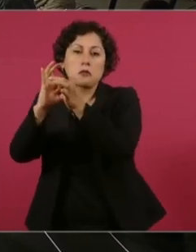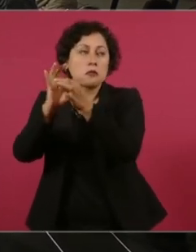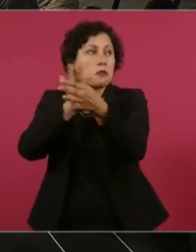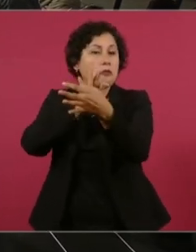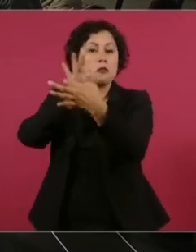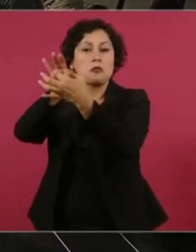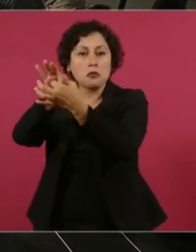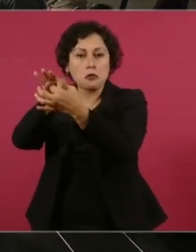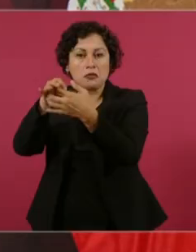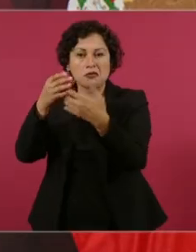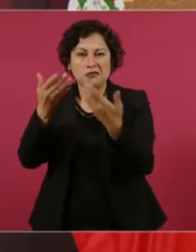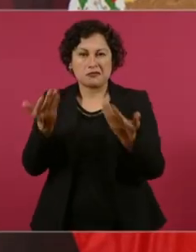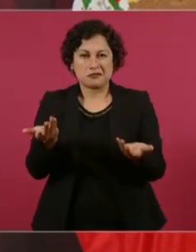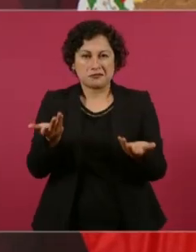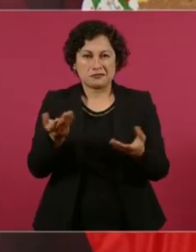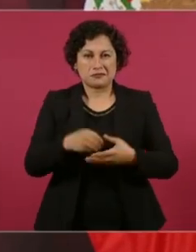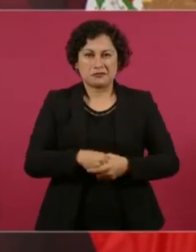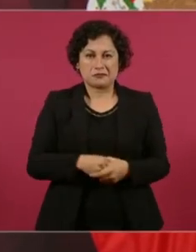Dictador.